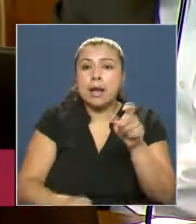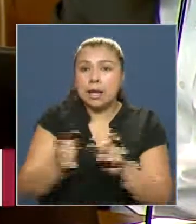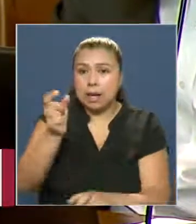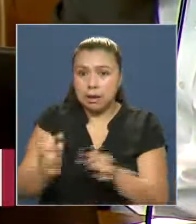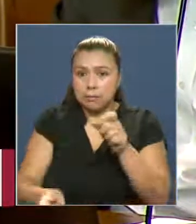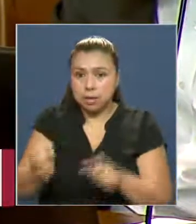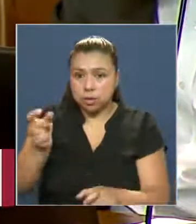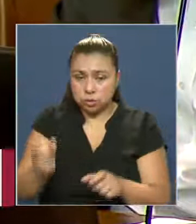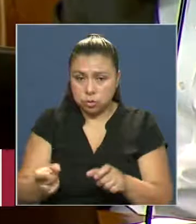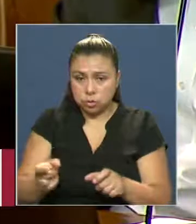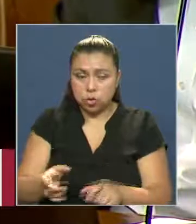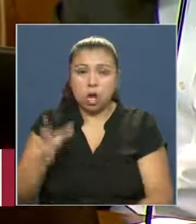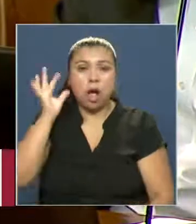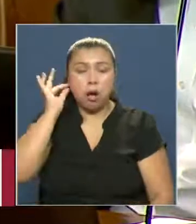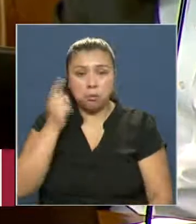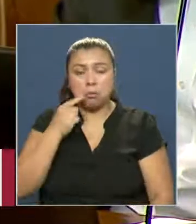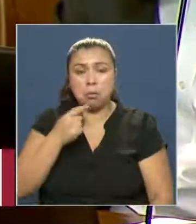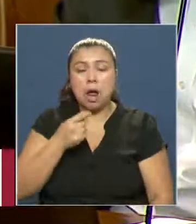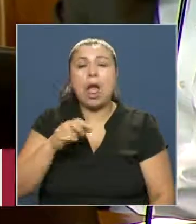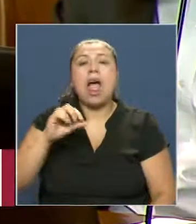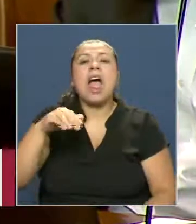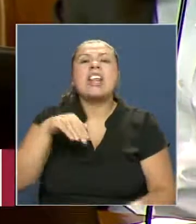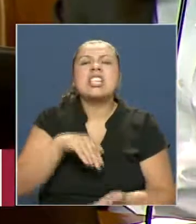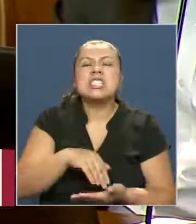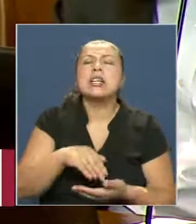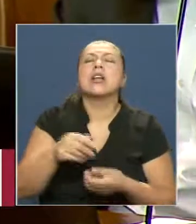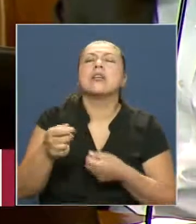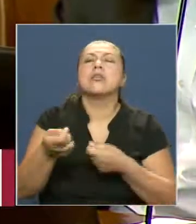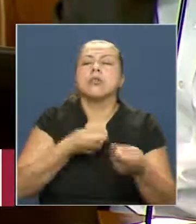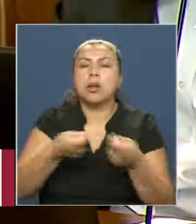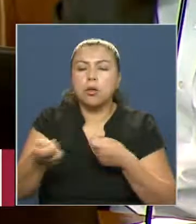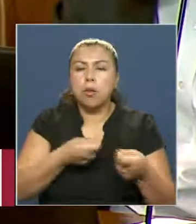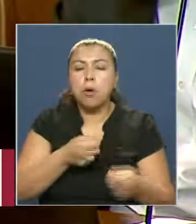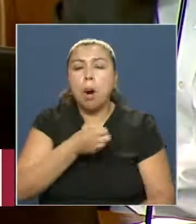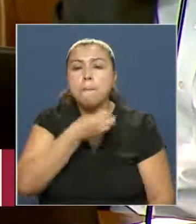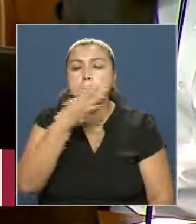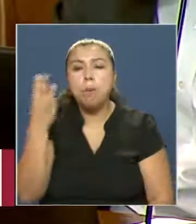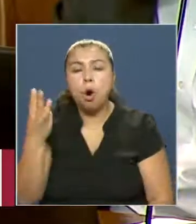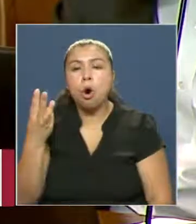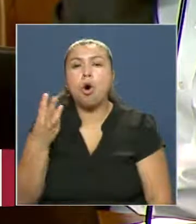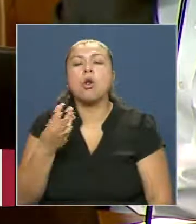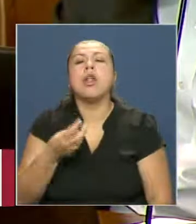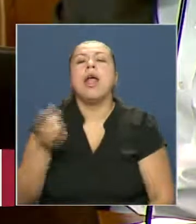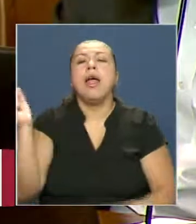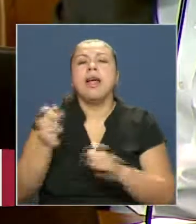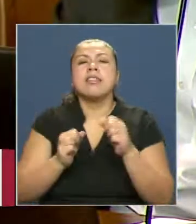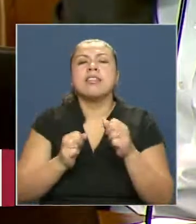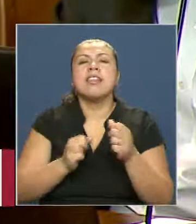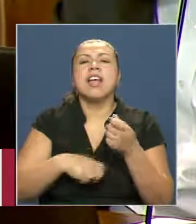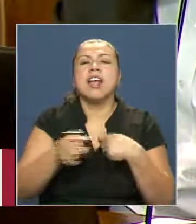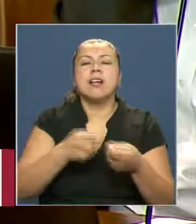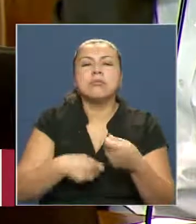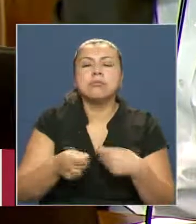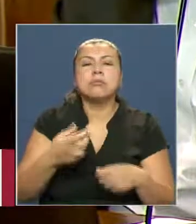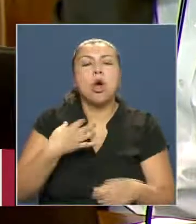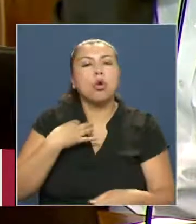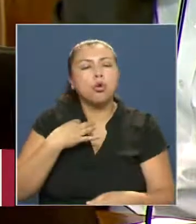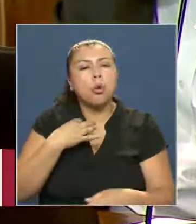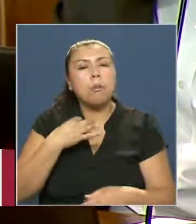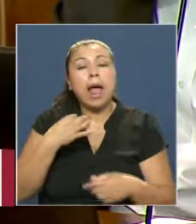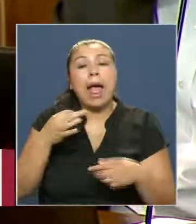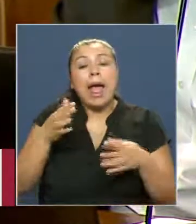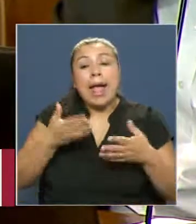y trabajadores de centros comerciales, de los malls, aquellas empresas del retail, tengan la posibilidad de entregar